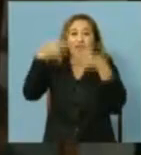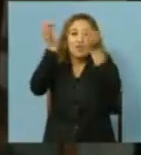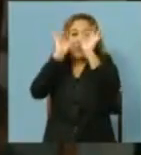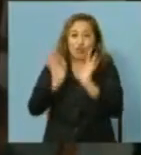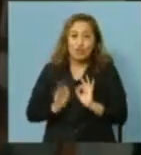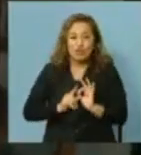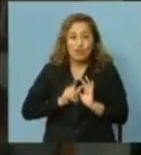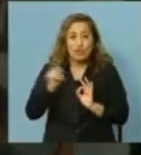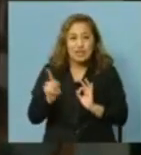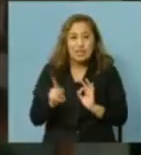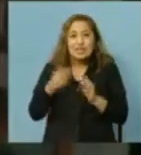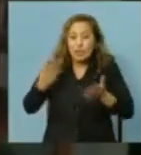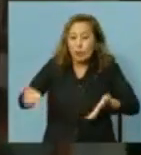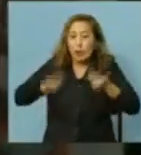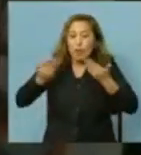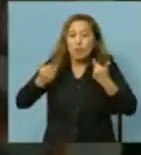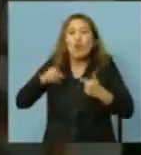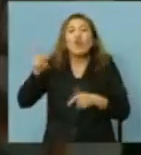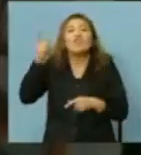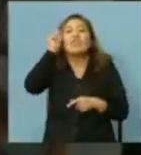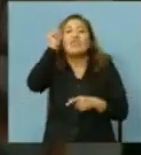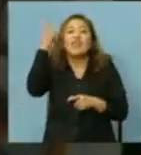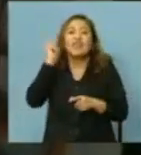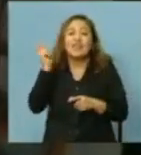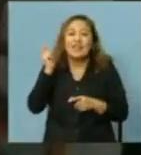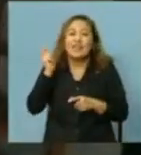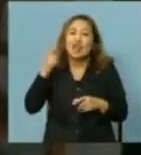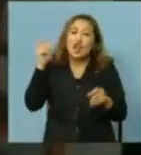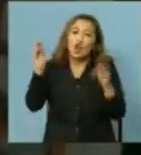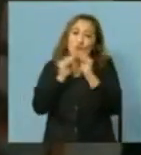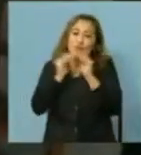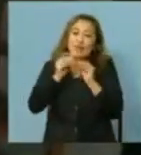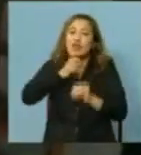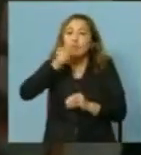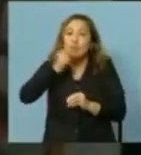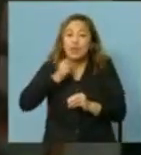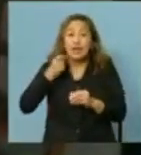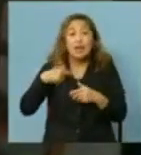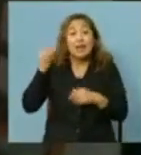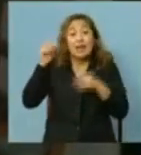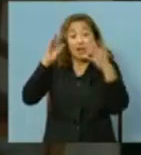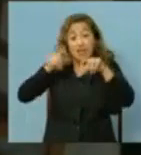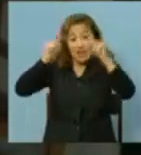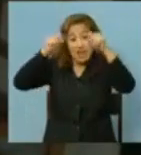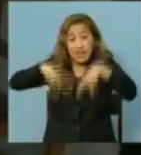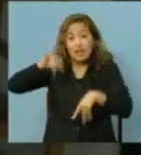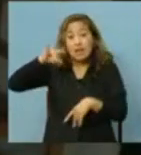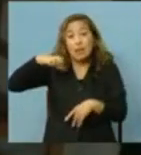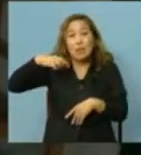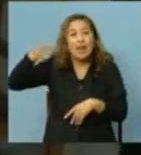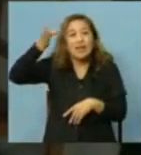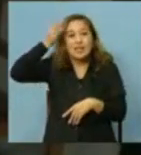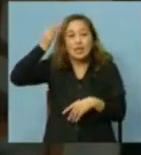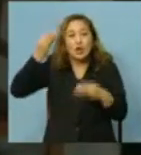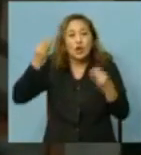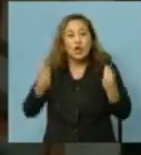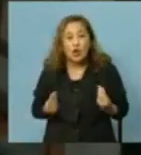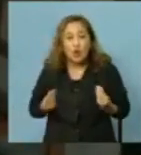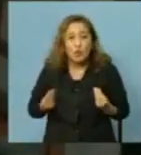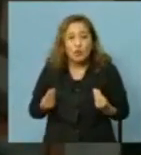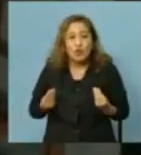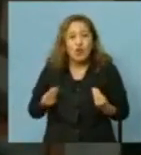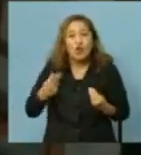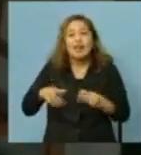proyecto que ha sido impulsado por nuestro compañero de tareas en un principio. Nosotros entonces desde acá lo recordamos a Juan Carlos